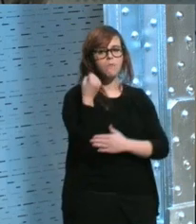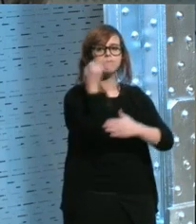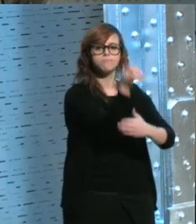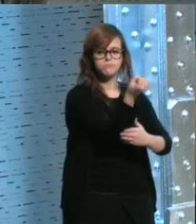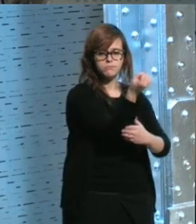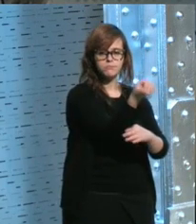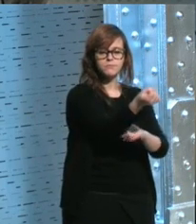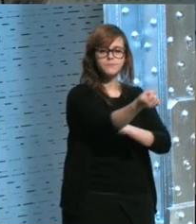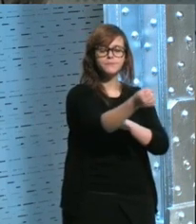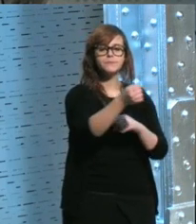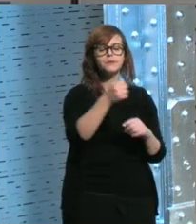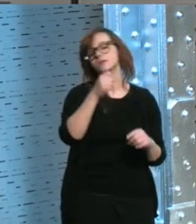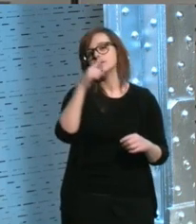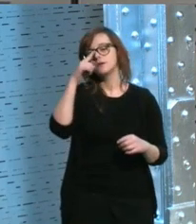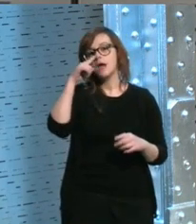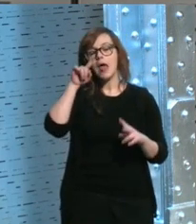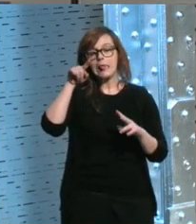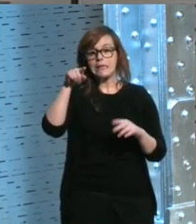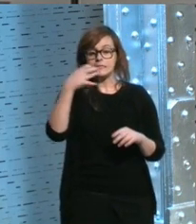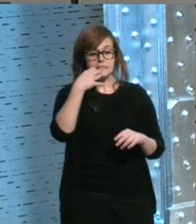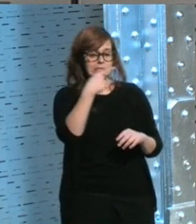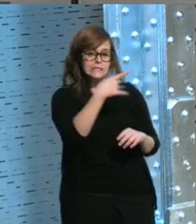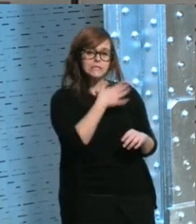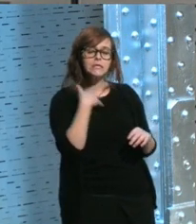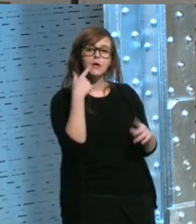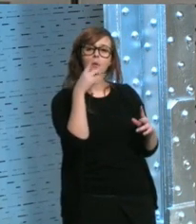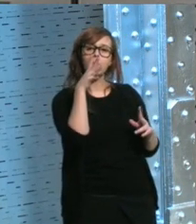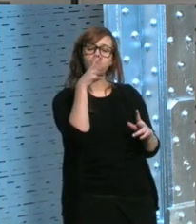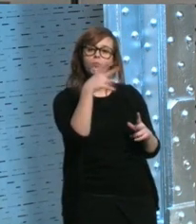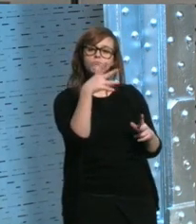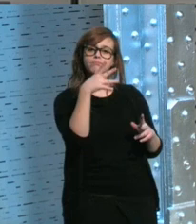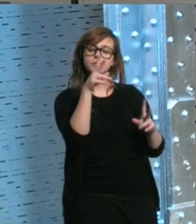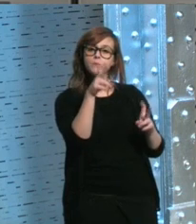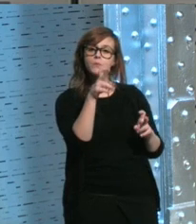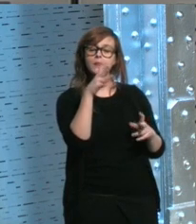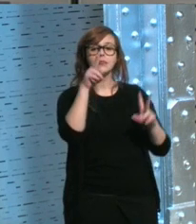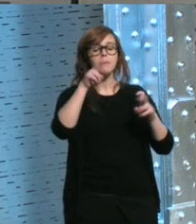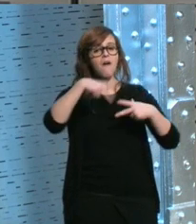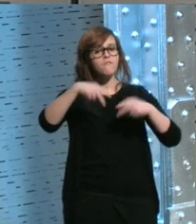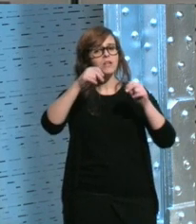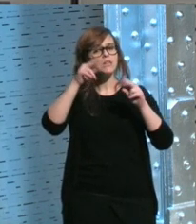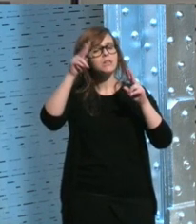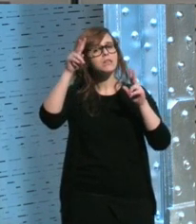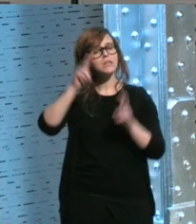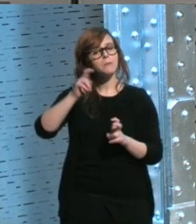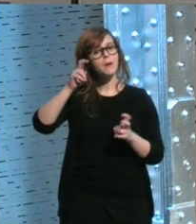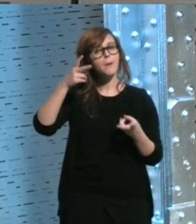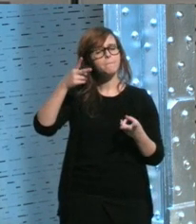Y entonces, si quieres, podemos terminar por la noción que me parece muy